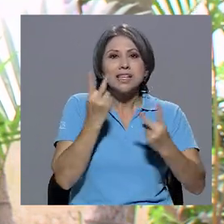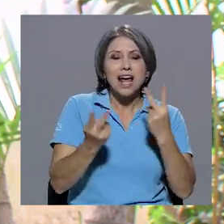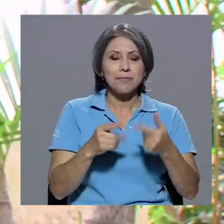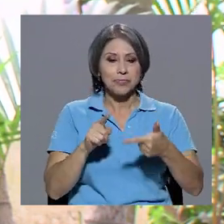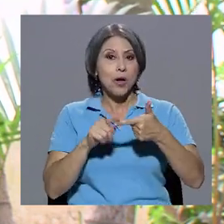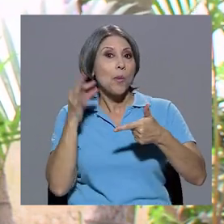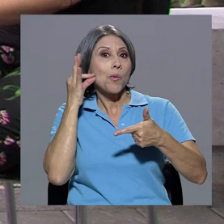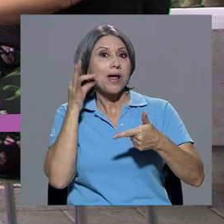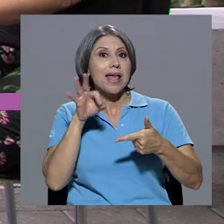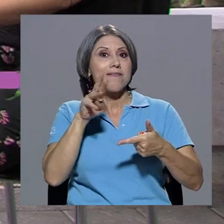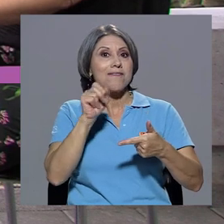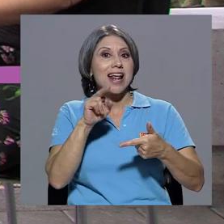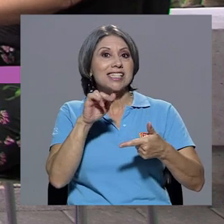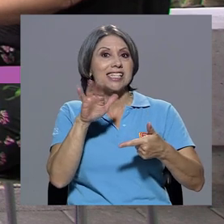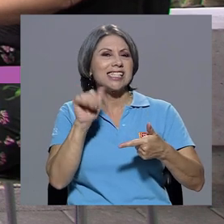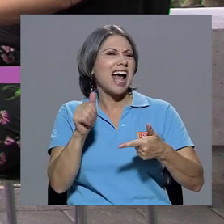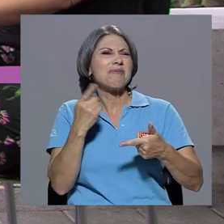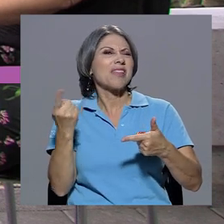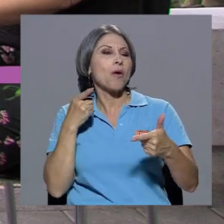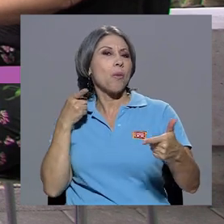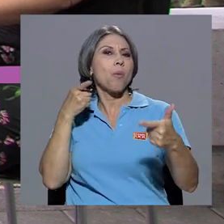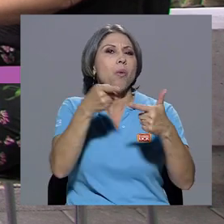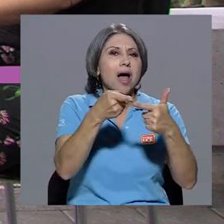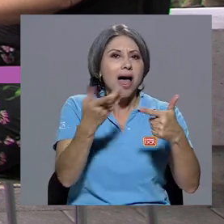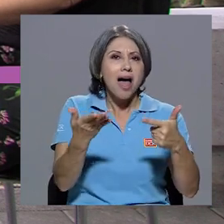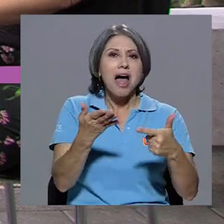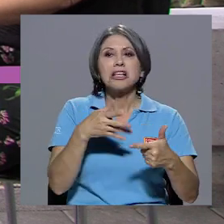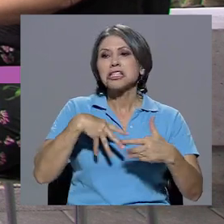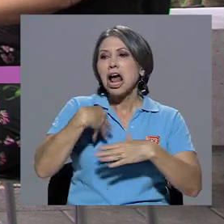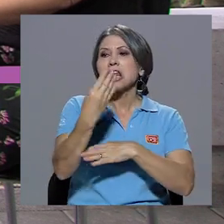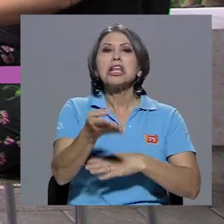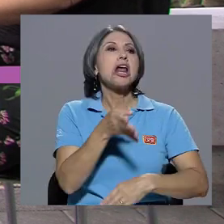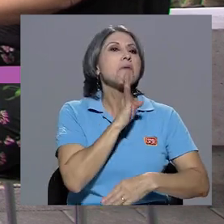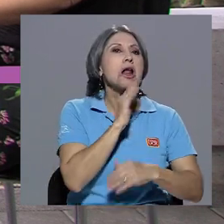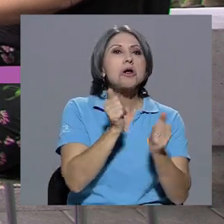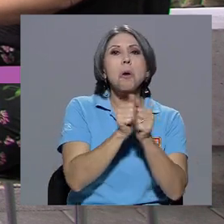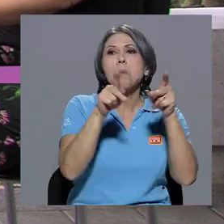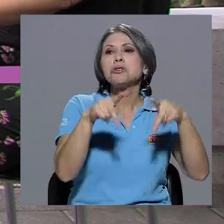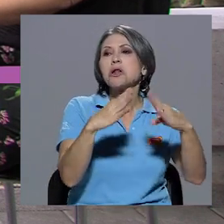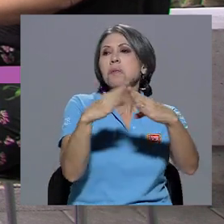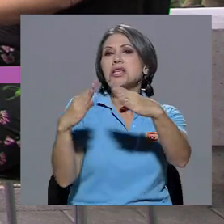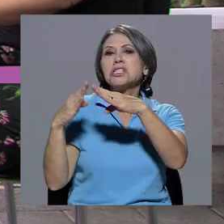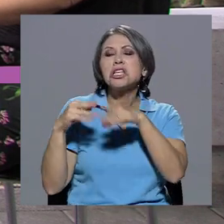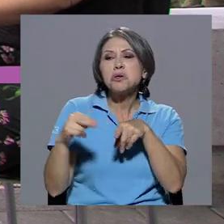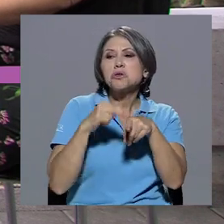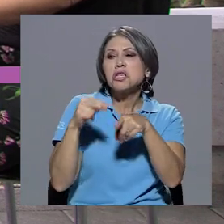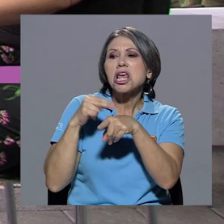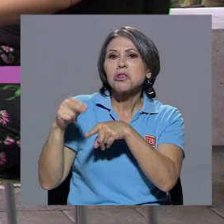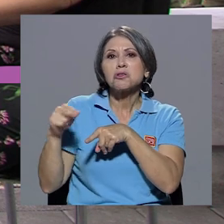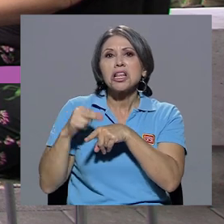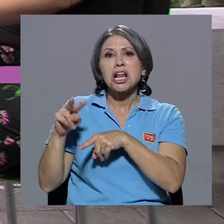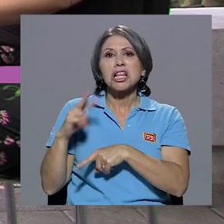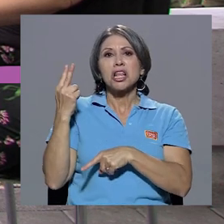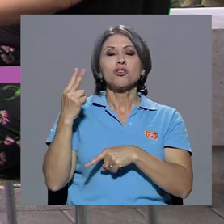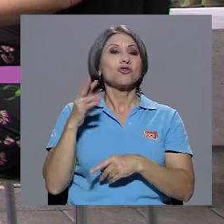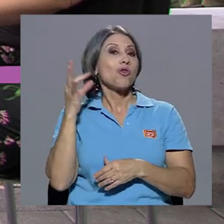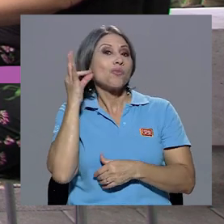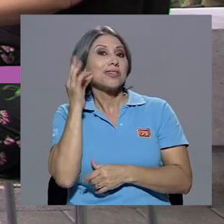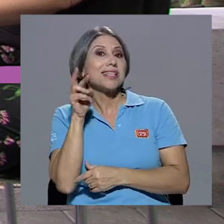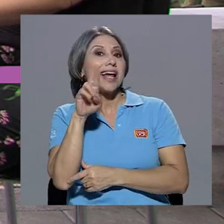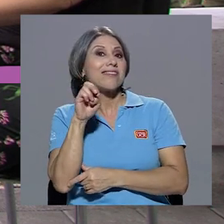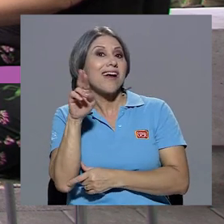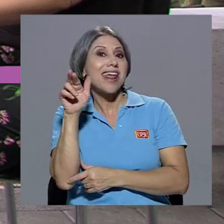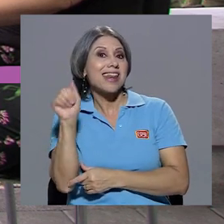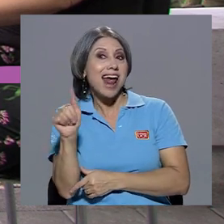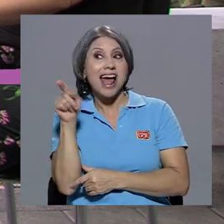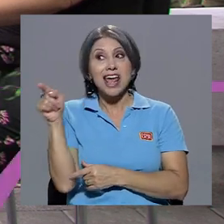para Doña Francisca es salir a hablar con sus vecinos, hablar con sus nietos, sus tataranietos. A Doña Reina, por ejemplo, cuida